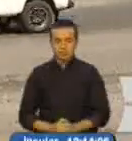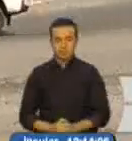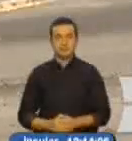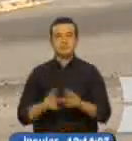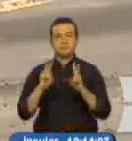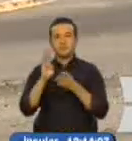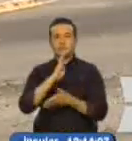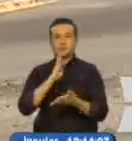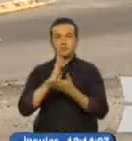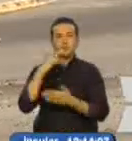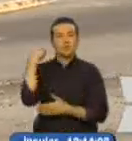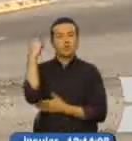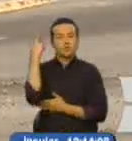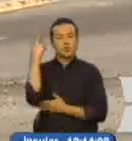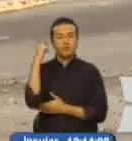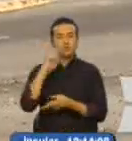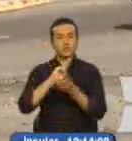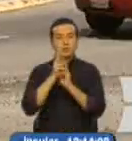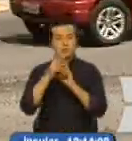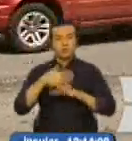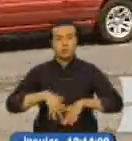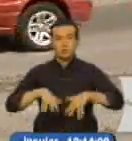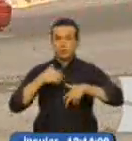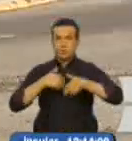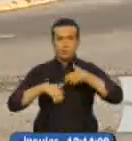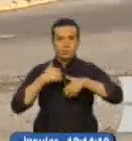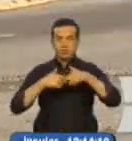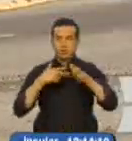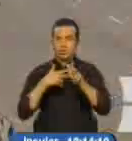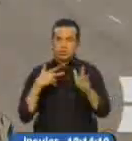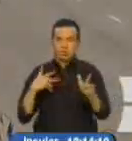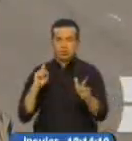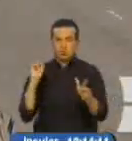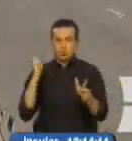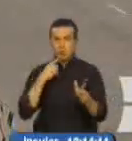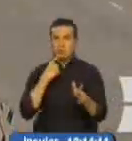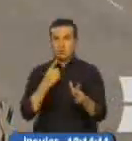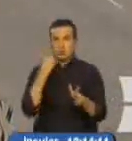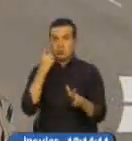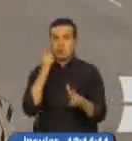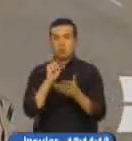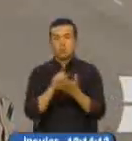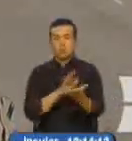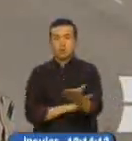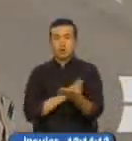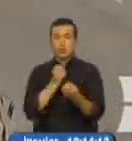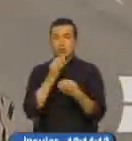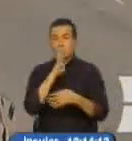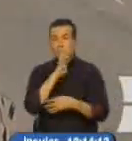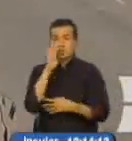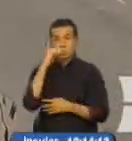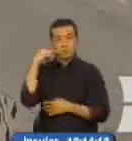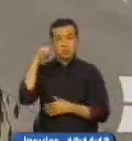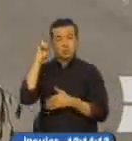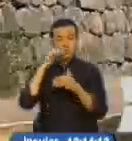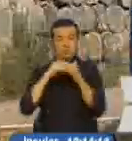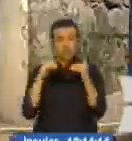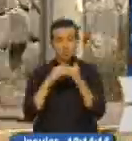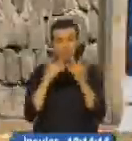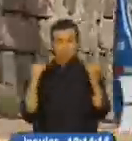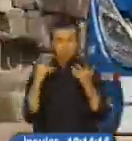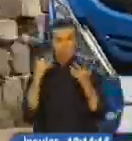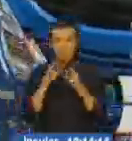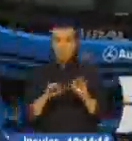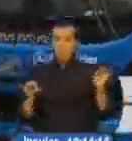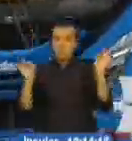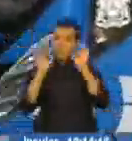del barrio La Roldós, los vecinos sostienen que allí no hay problema de congestión vehicular. Dicen que el costo del proyecto, que es de 44 millones de dólares, debería